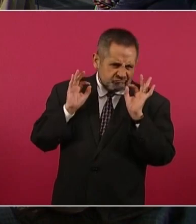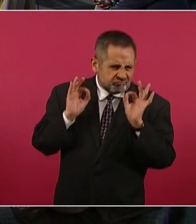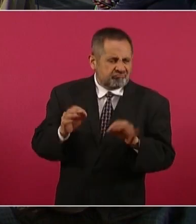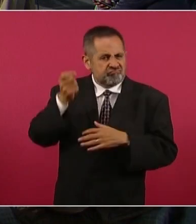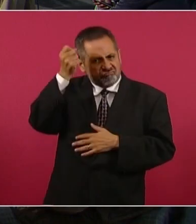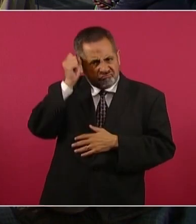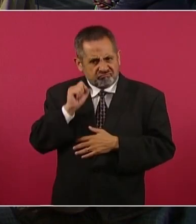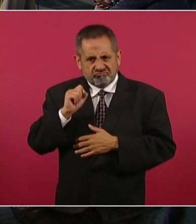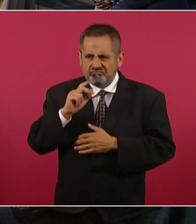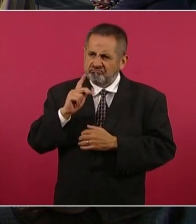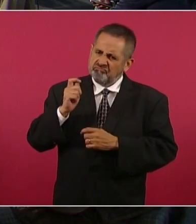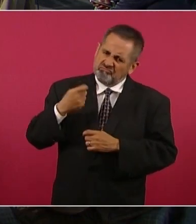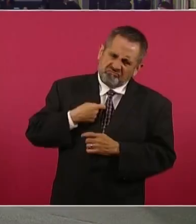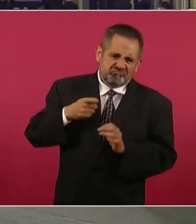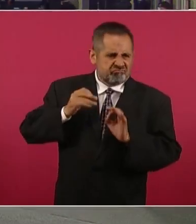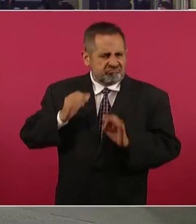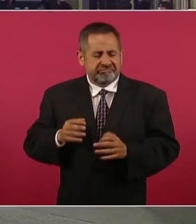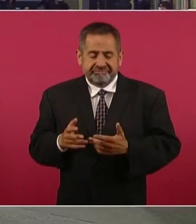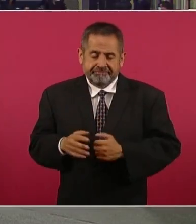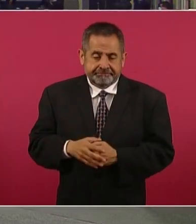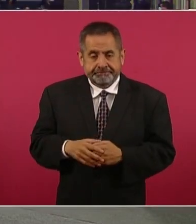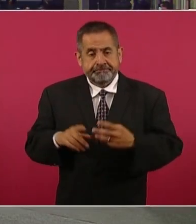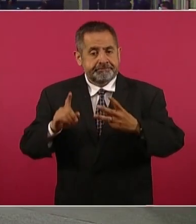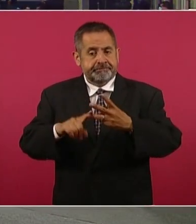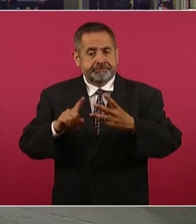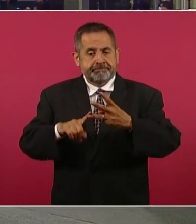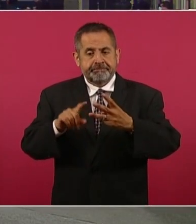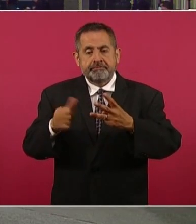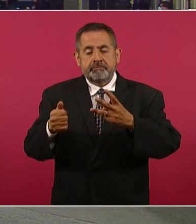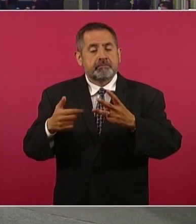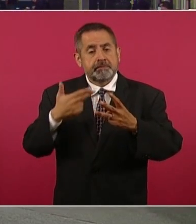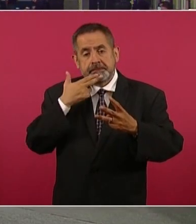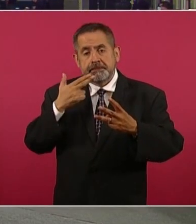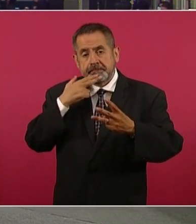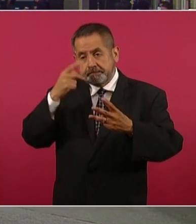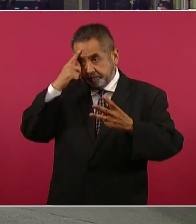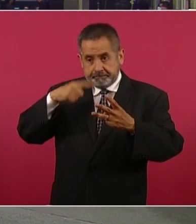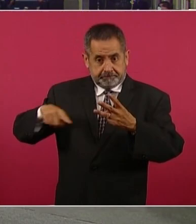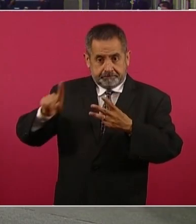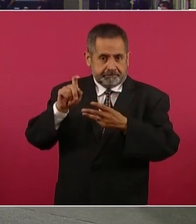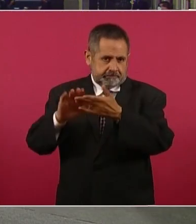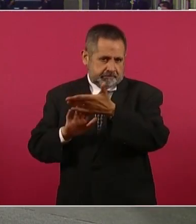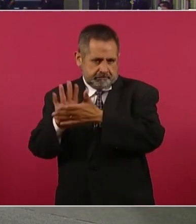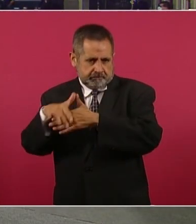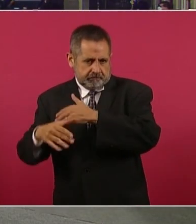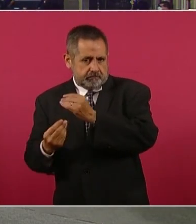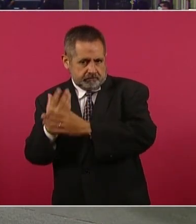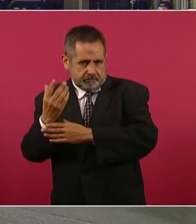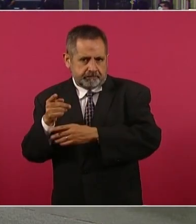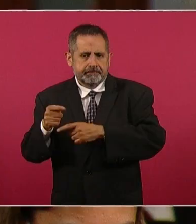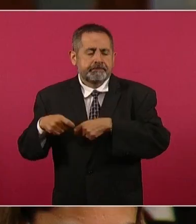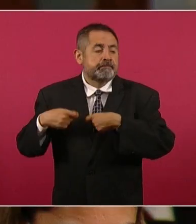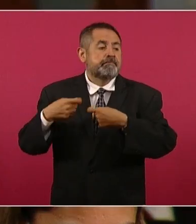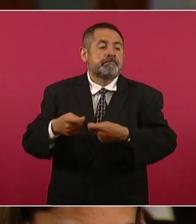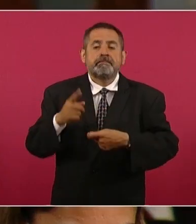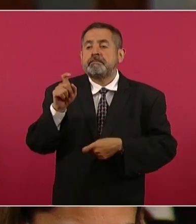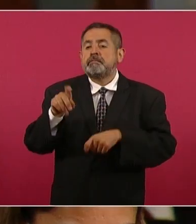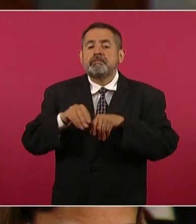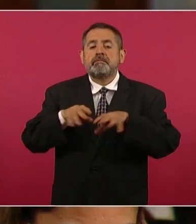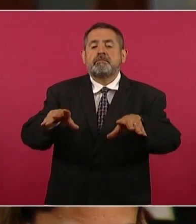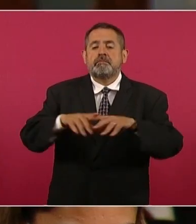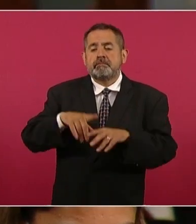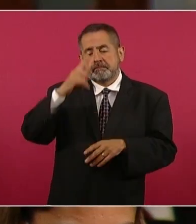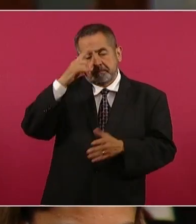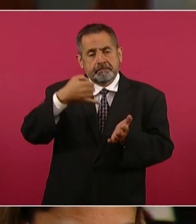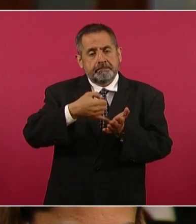Sinaloa, sino a nuestro país. Tres, otro beneficio que podría generar esta obra es garantizar el abasto para el uso